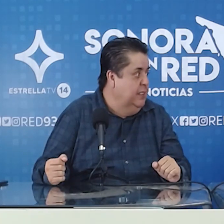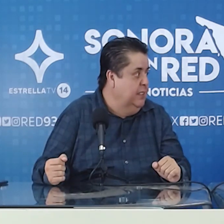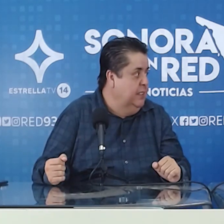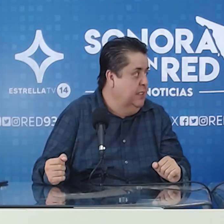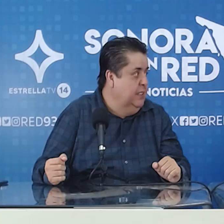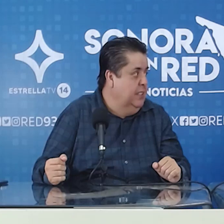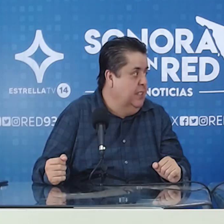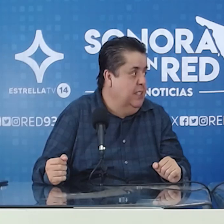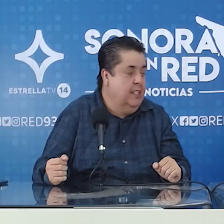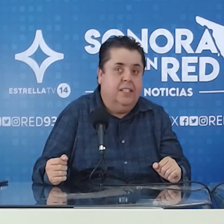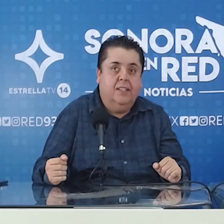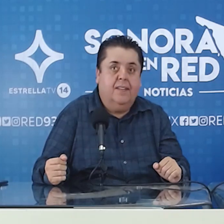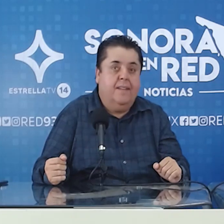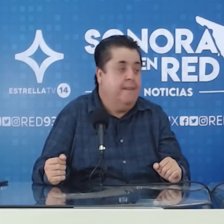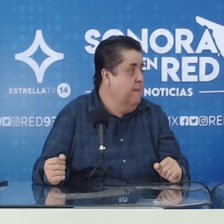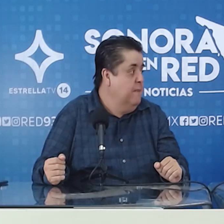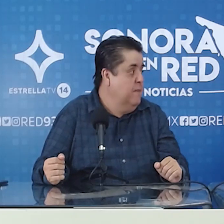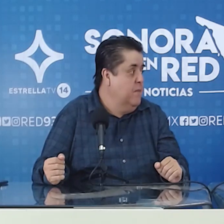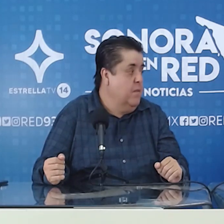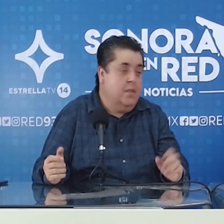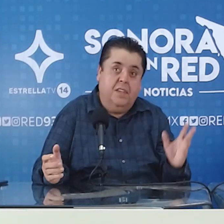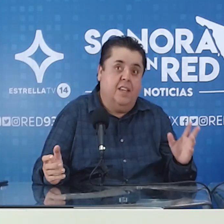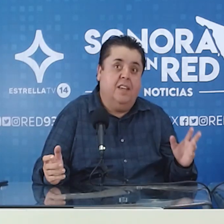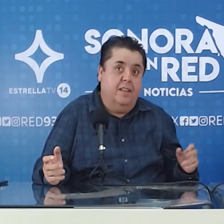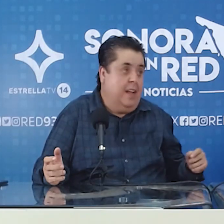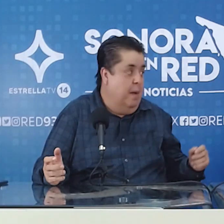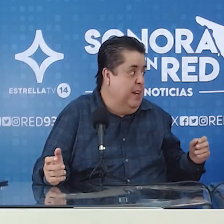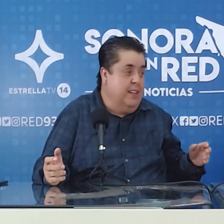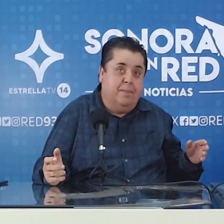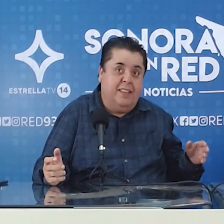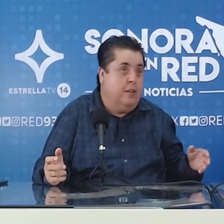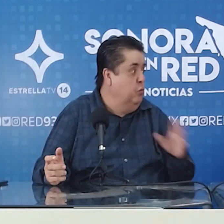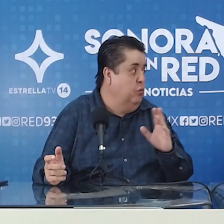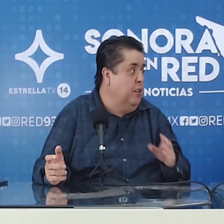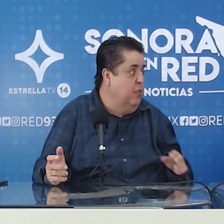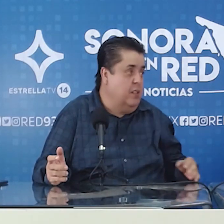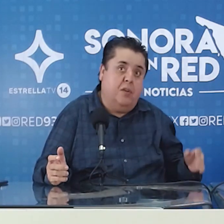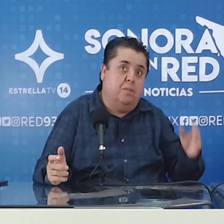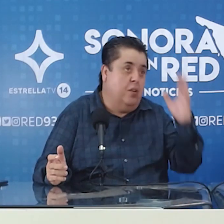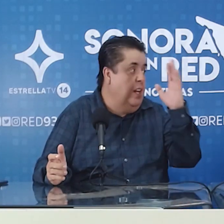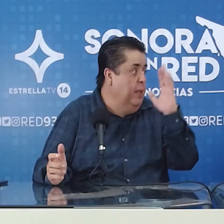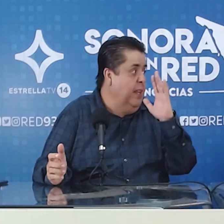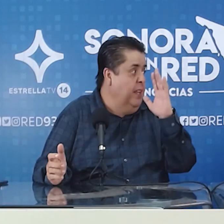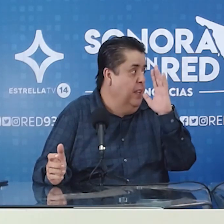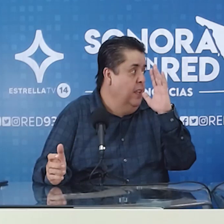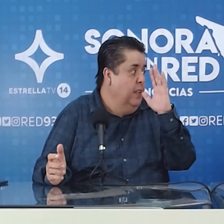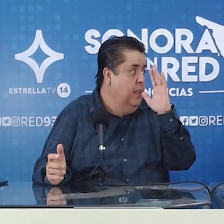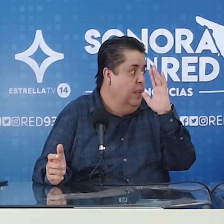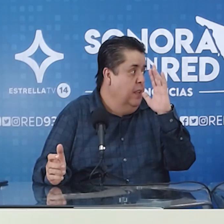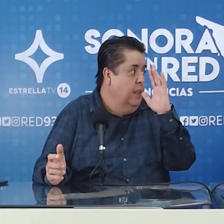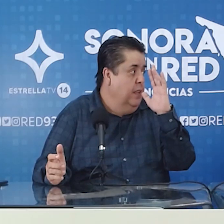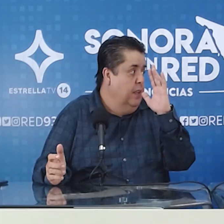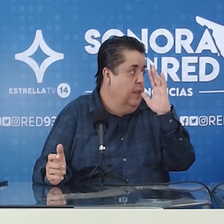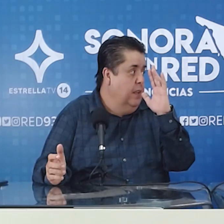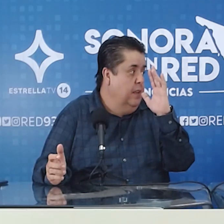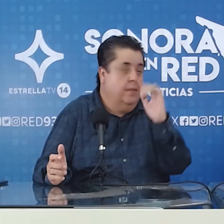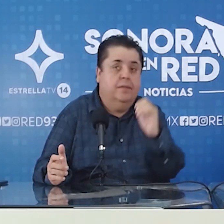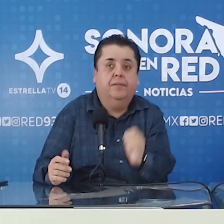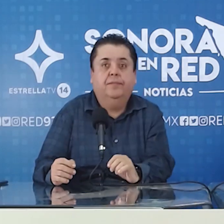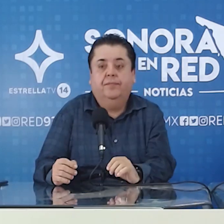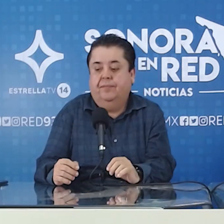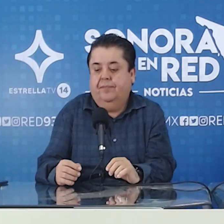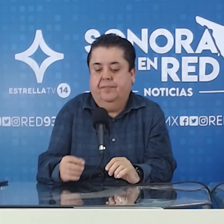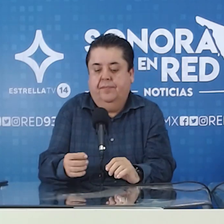autoridades. Así es, eso no sucedió. Y aparentemente no sucedió, se fueron por la libre. De